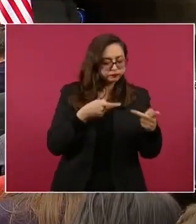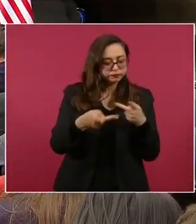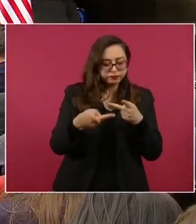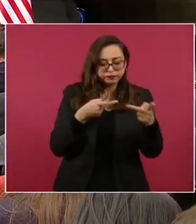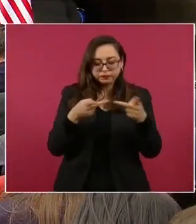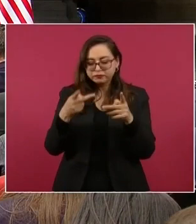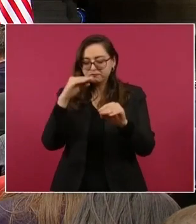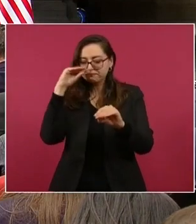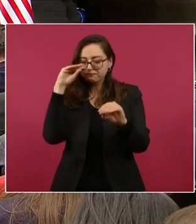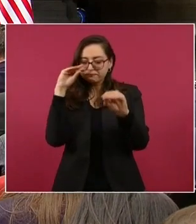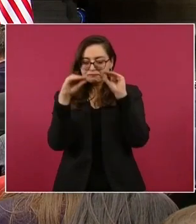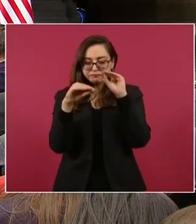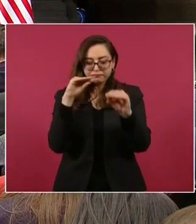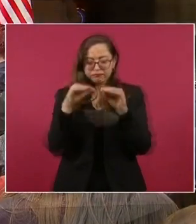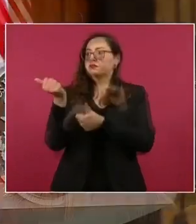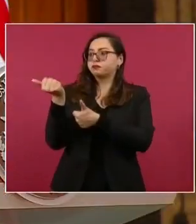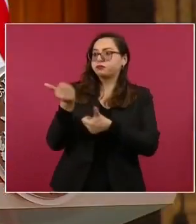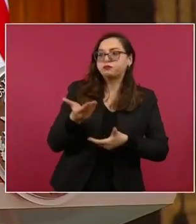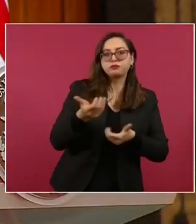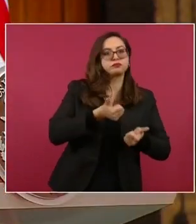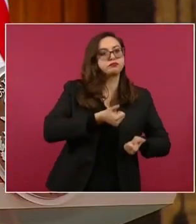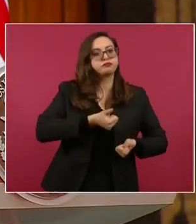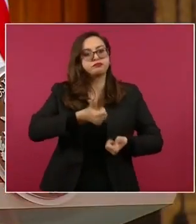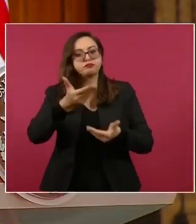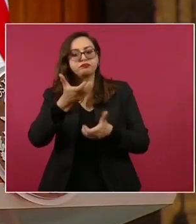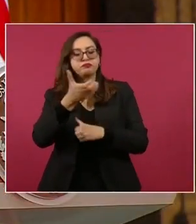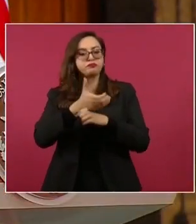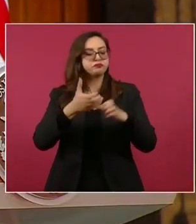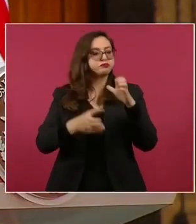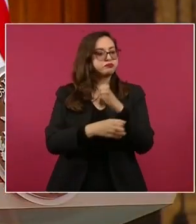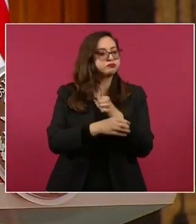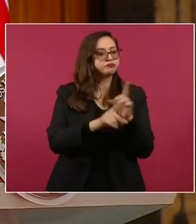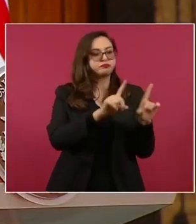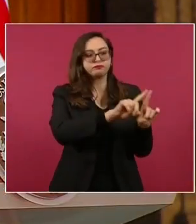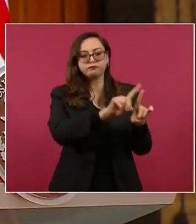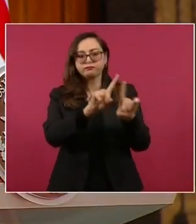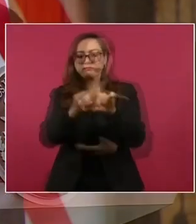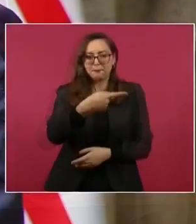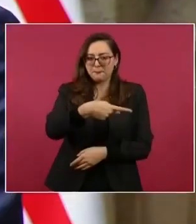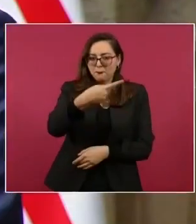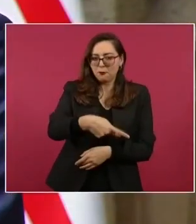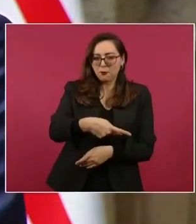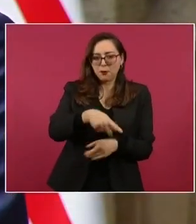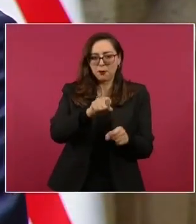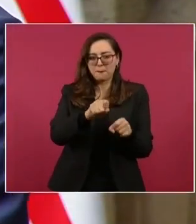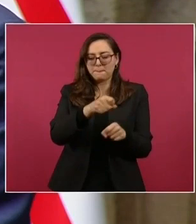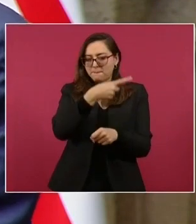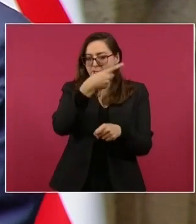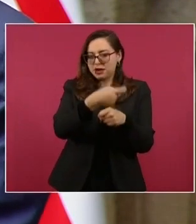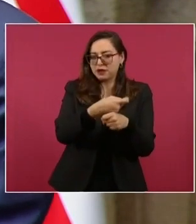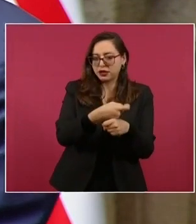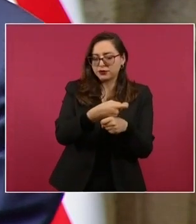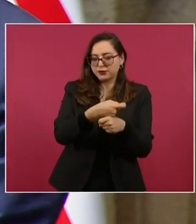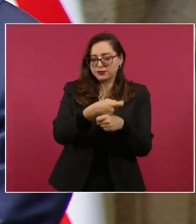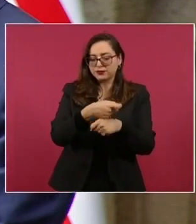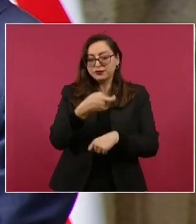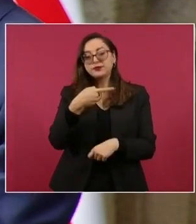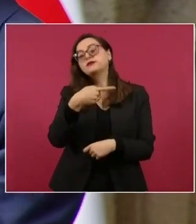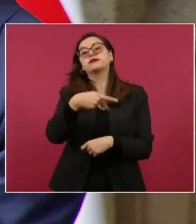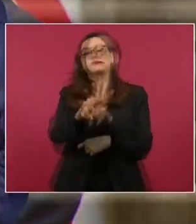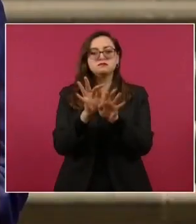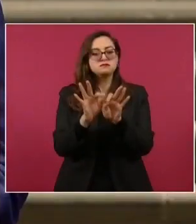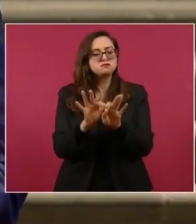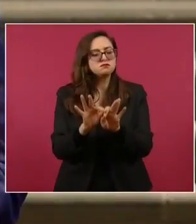estar trabajando con Trudeau y López Obrador en materia de inmigración, agradeció a México por recibir a quienes intentan cruzar la frontera y no cumplen con